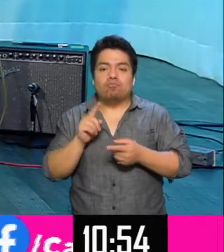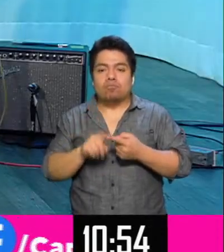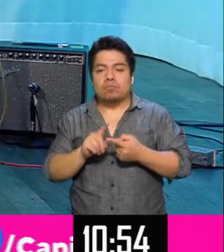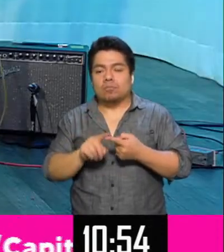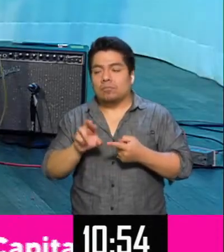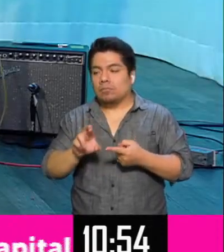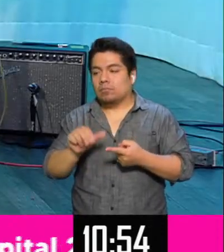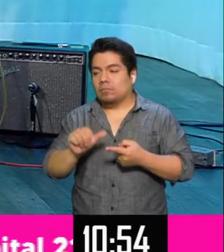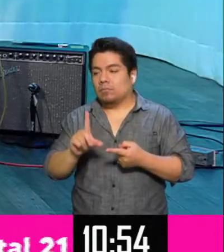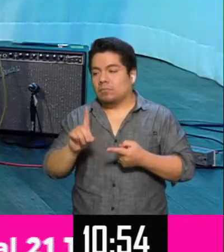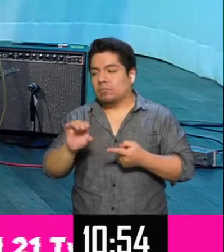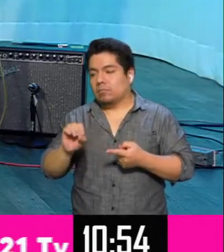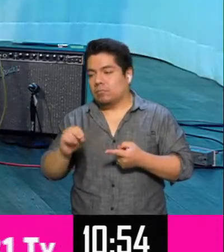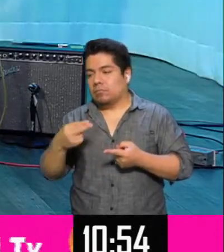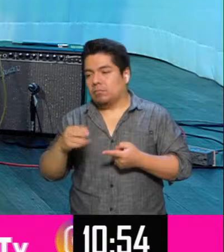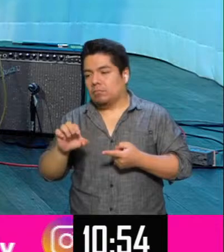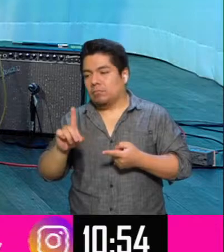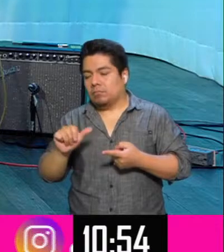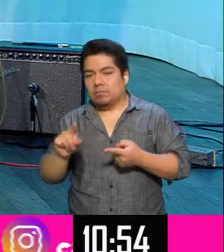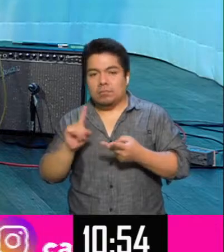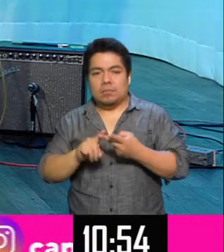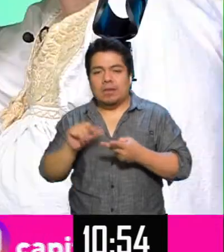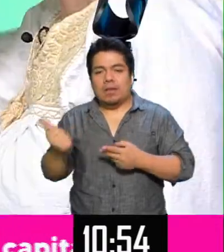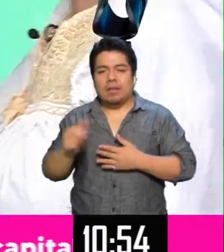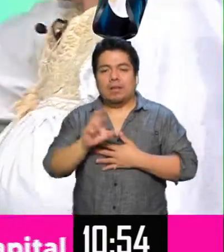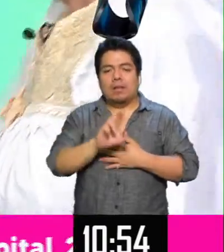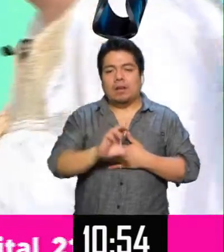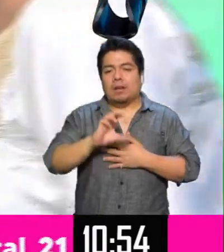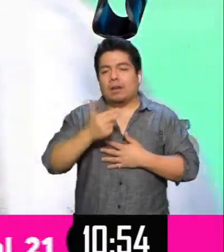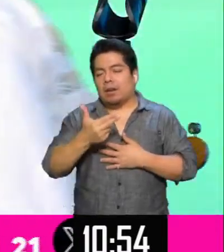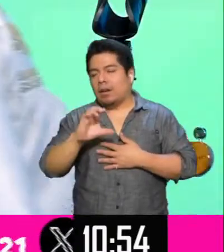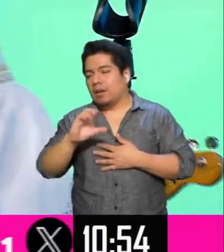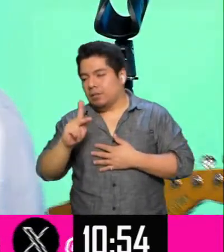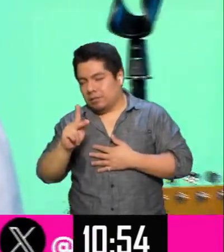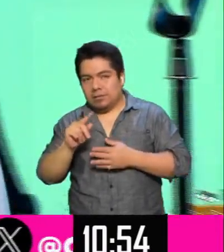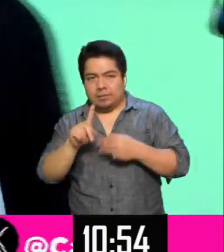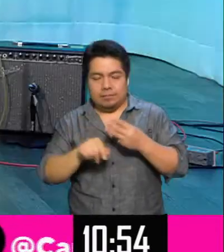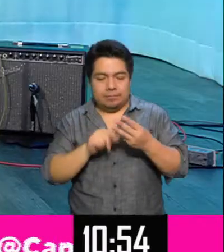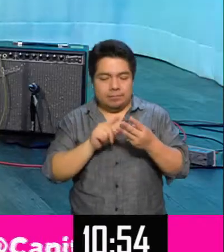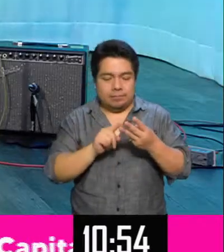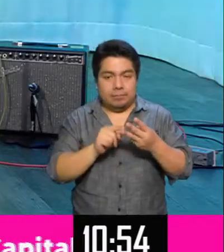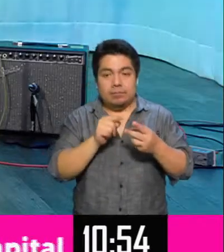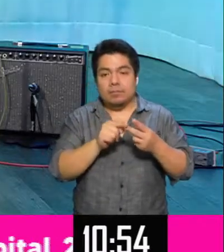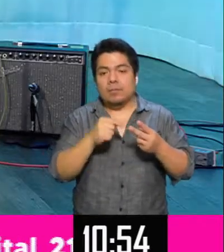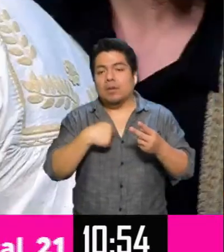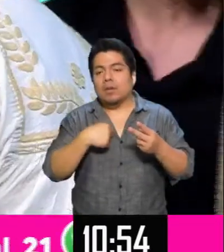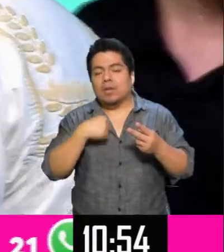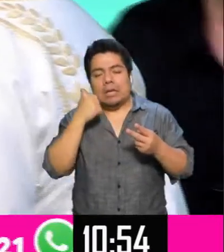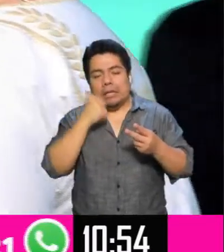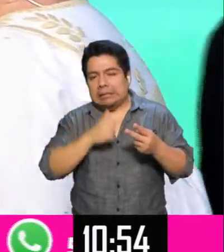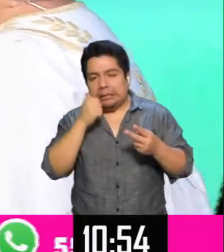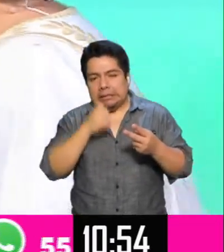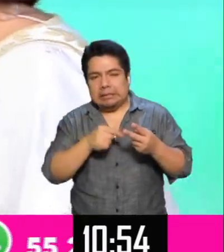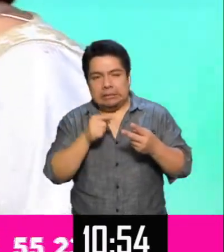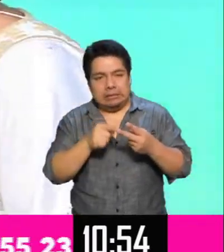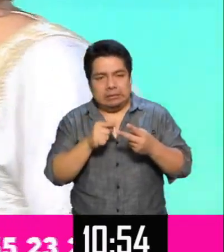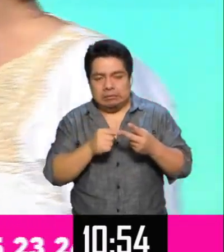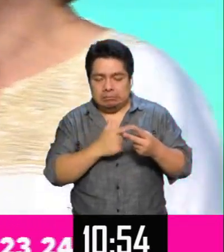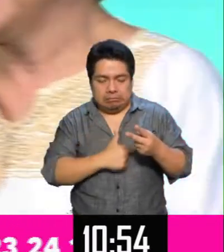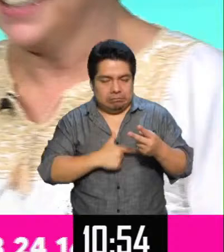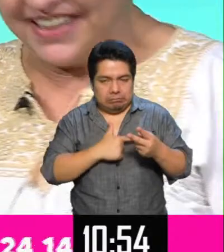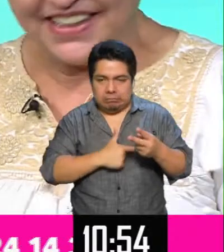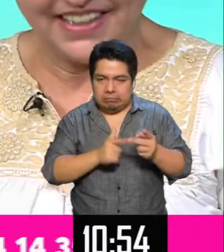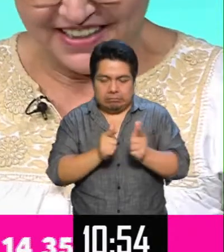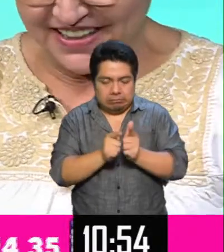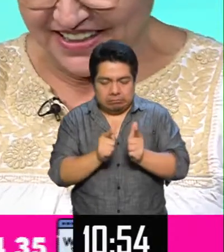Radiohead, pero ellos me pegaron la de Red Hot Chili Peppers. Te pegaron Usted, maestro, ¿a quién oía? Mire, yo siempre he oído y mi banda favorita